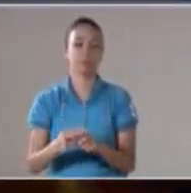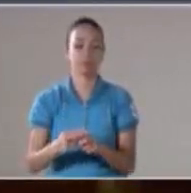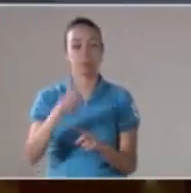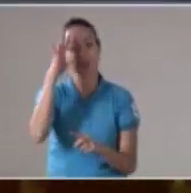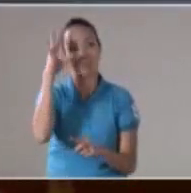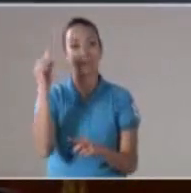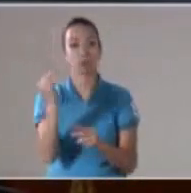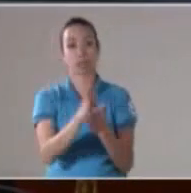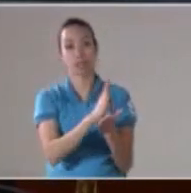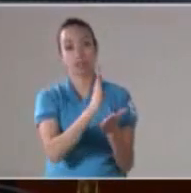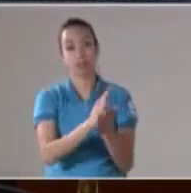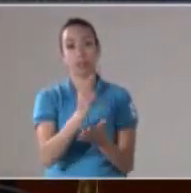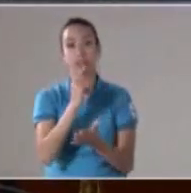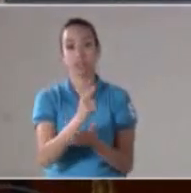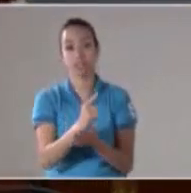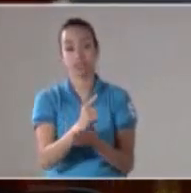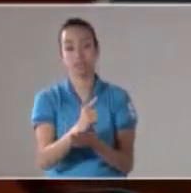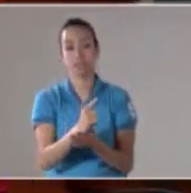Porque la Biblia dice,